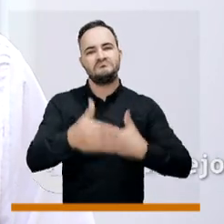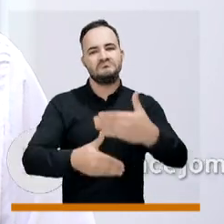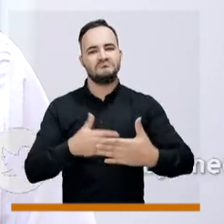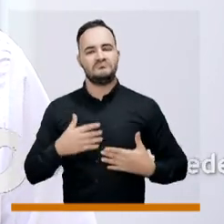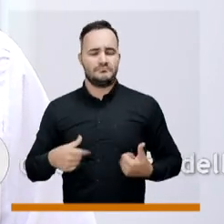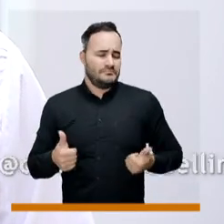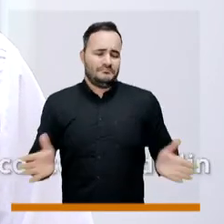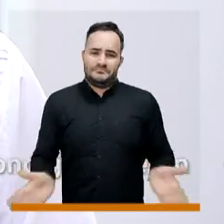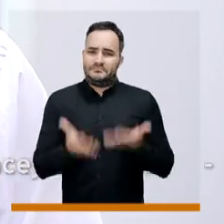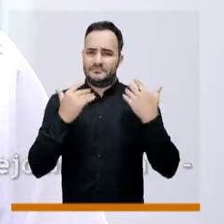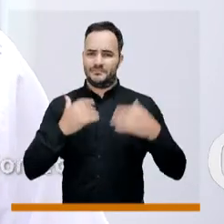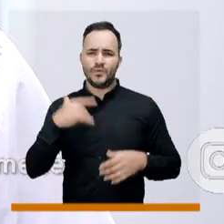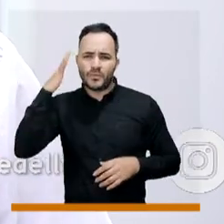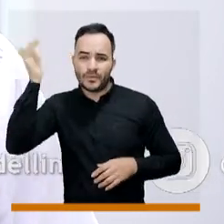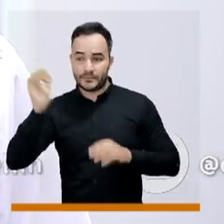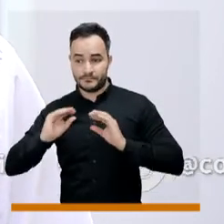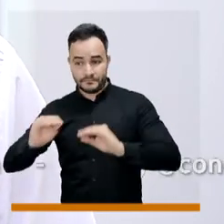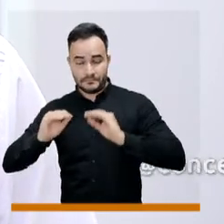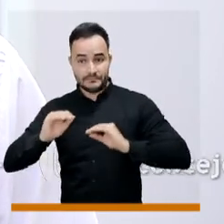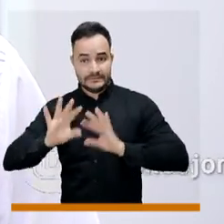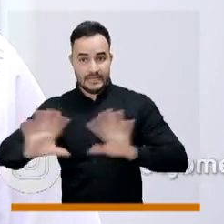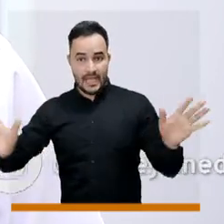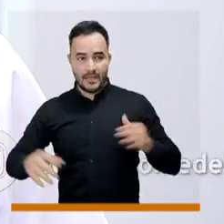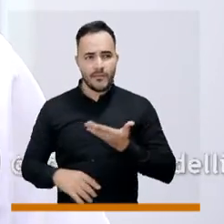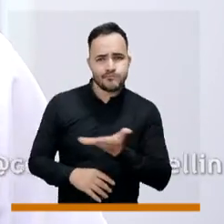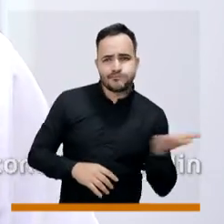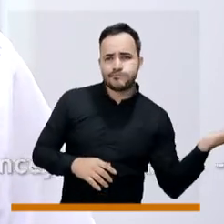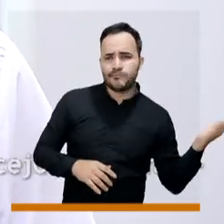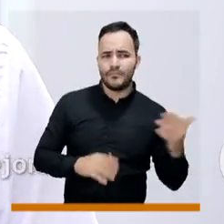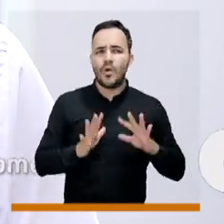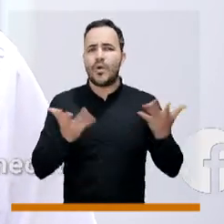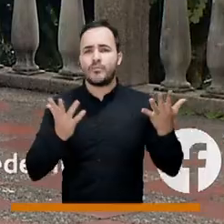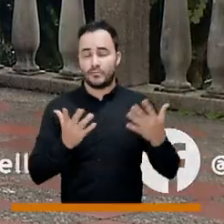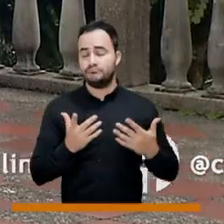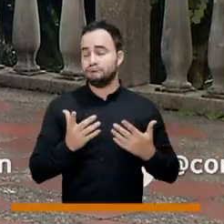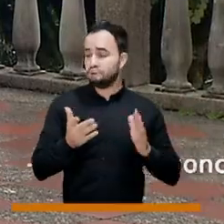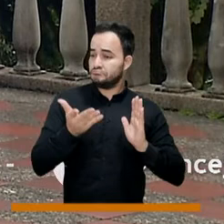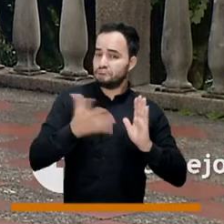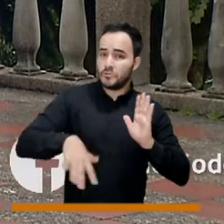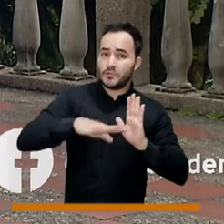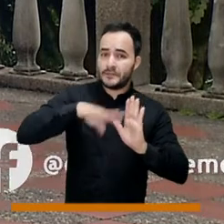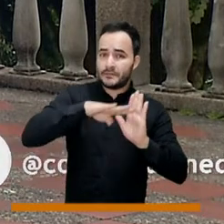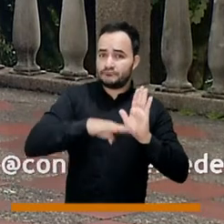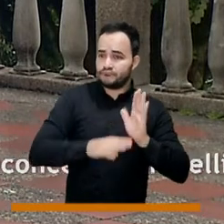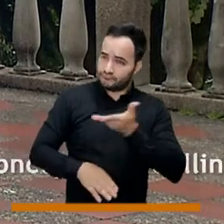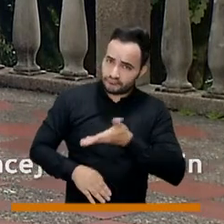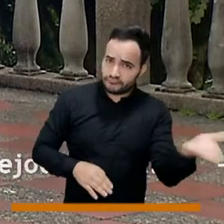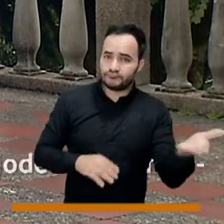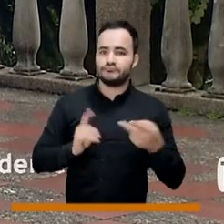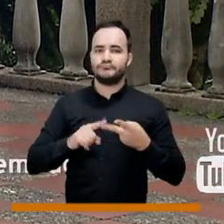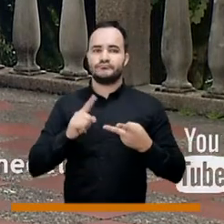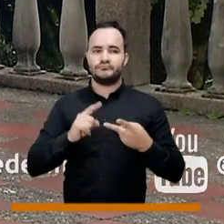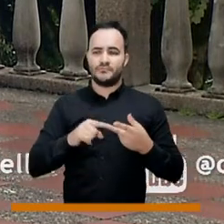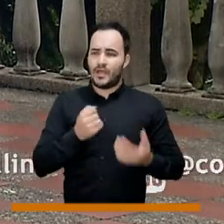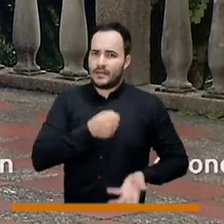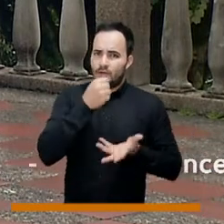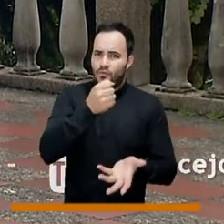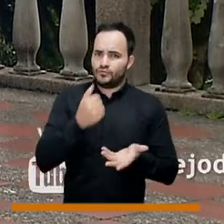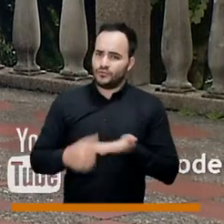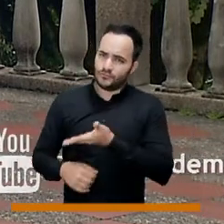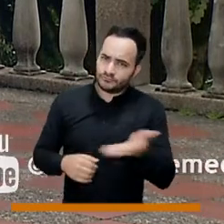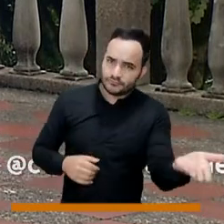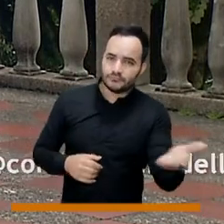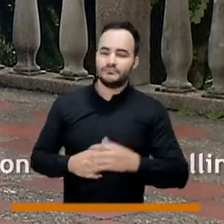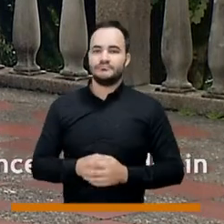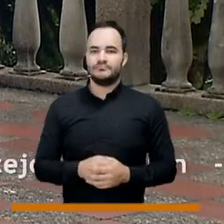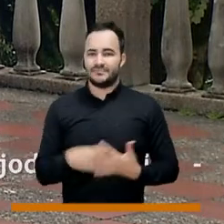favorecido en el que tenemos políticas públicas, donde hay cada vez más recursos para que los muchachos puedan, como